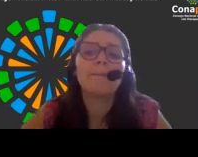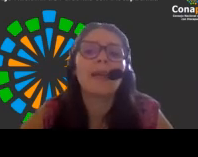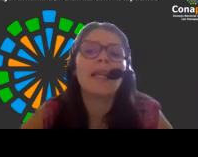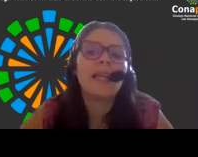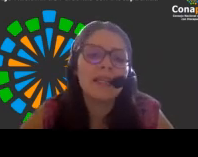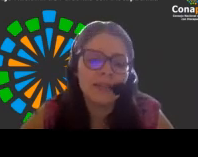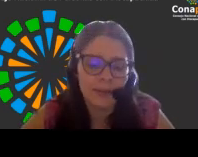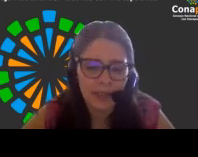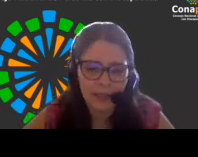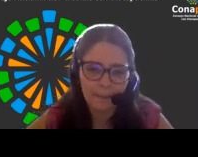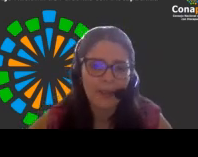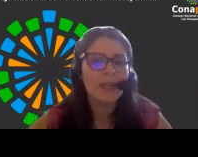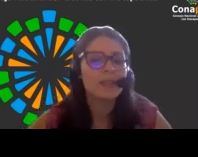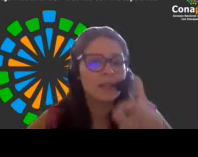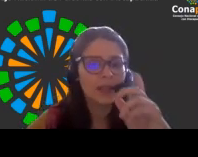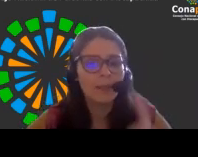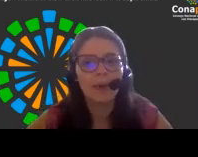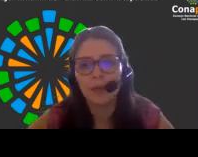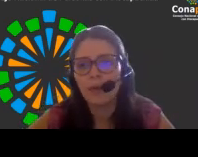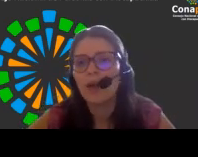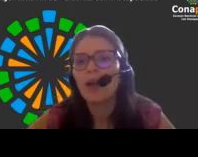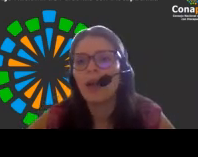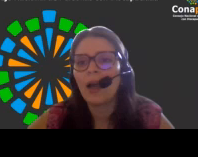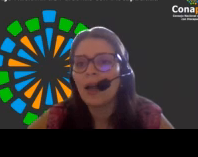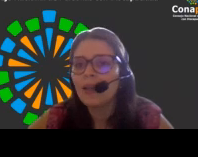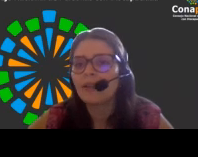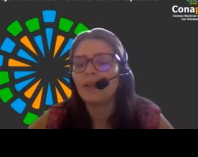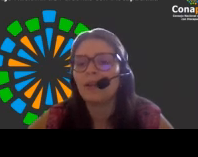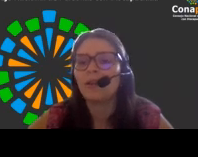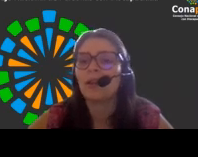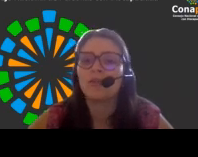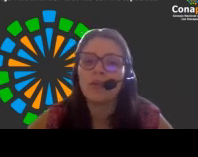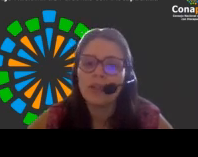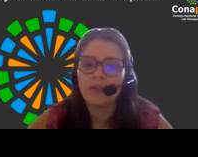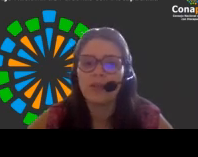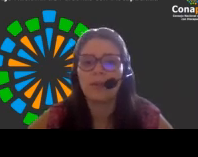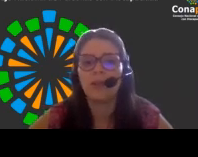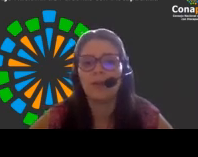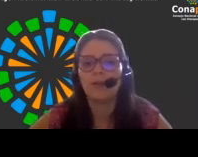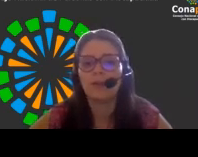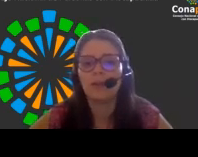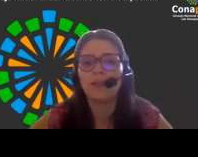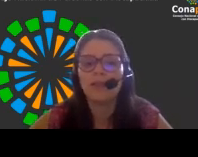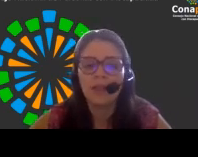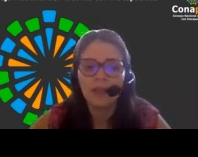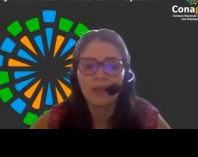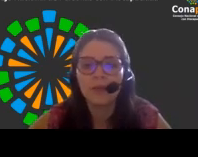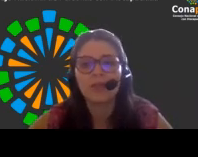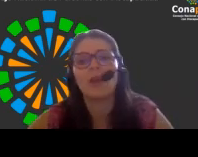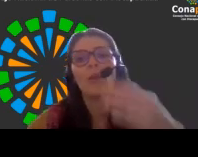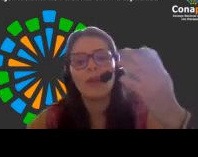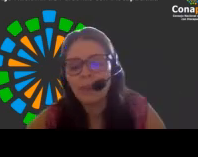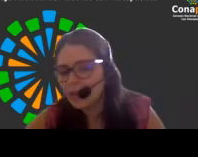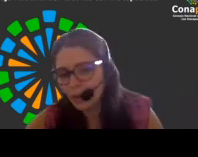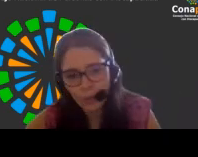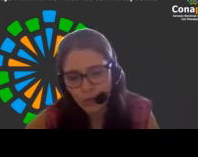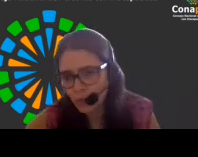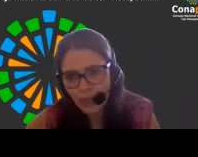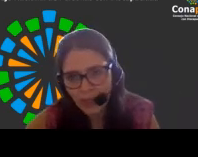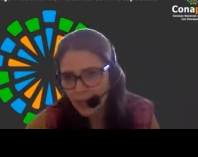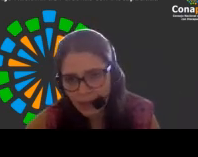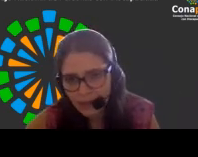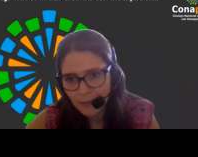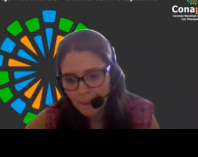que la ley establece sin embargo hay que hacer acciones afirmativas y ciertas cosas Que obviamente